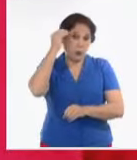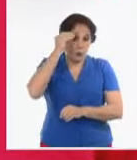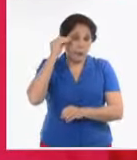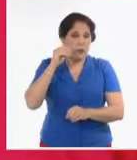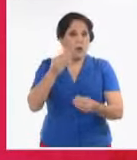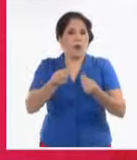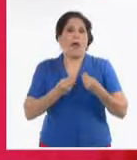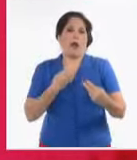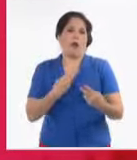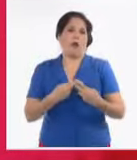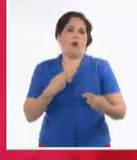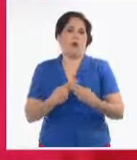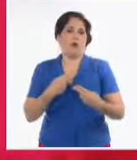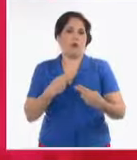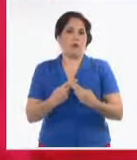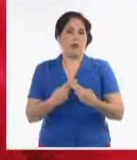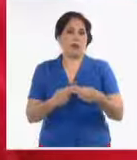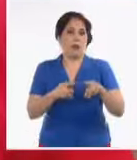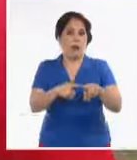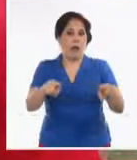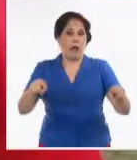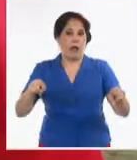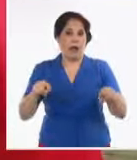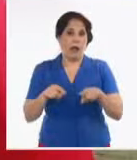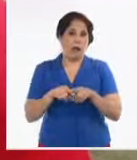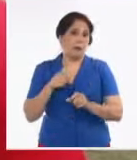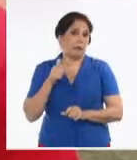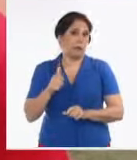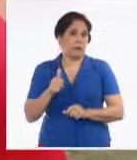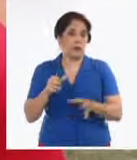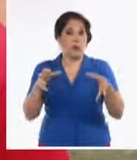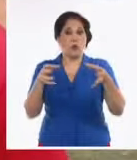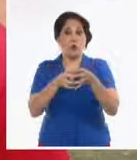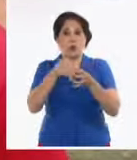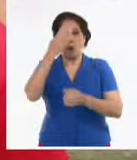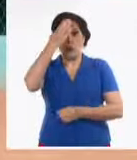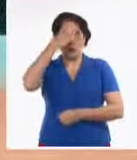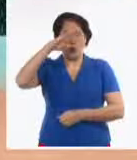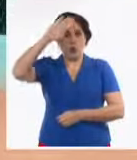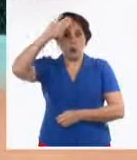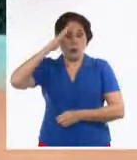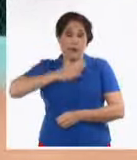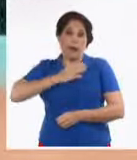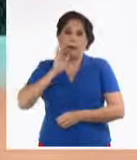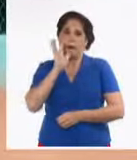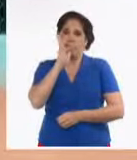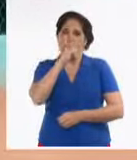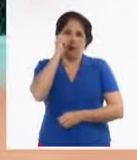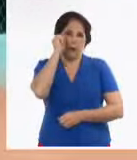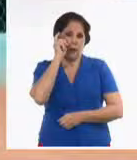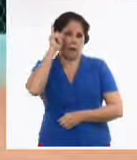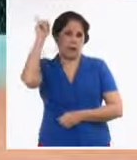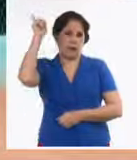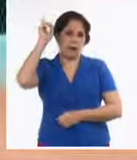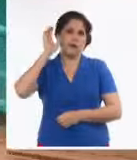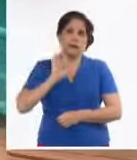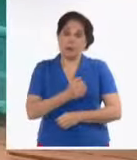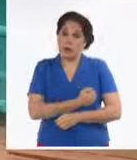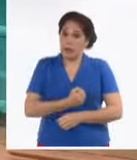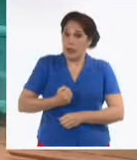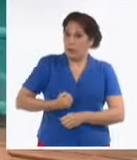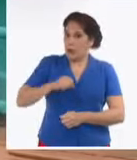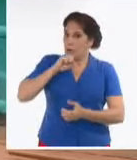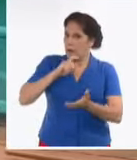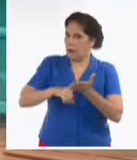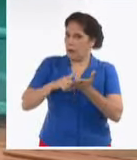confianza que tenemos un área bastante fortalecida. Mi primer equipo Cuba, es una bonita experiencia. ¿Eh? Un sueño cumplido por el sacrificio de mamá y papá.